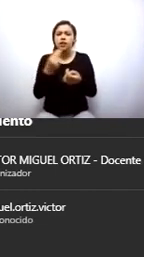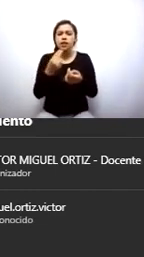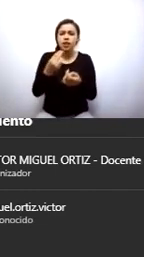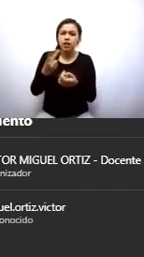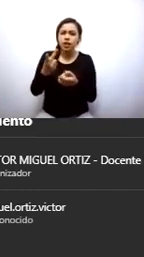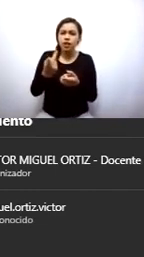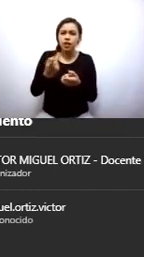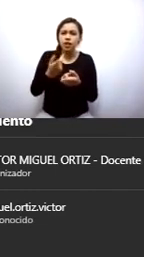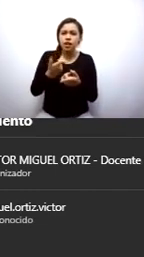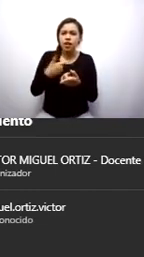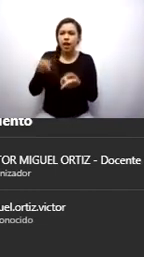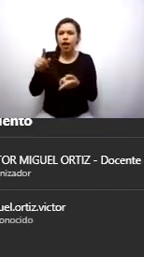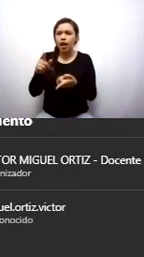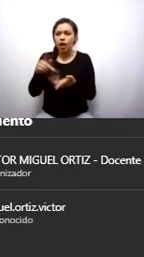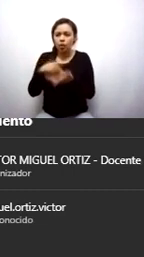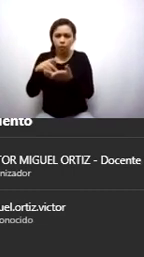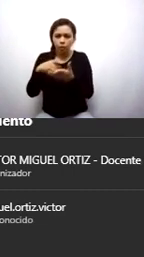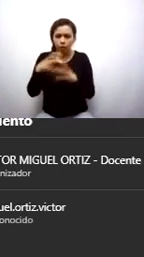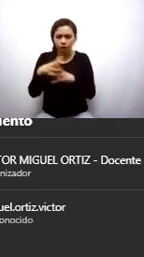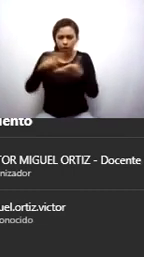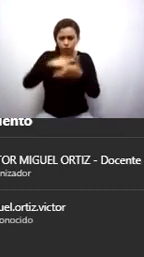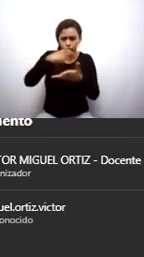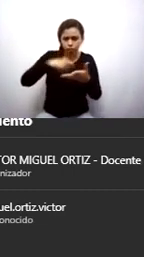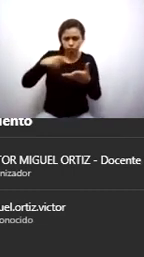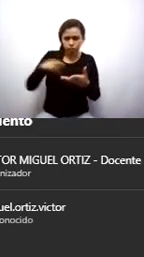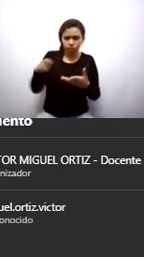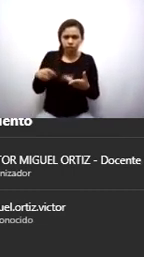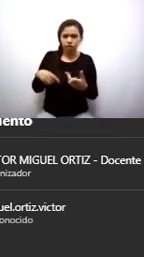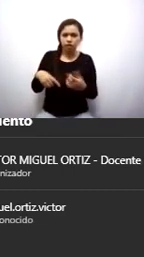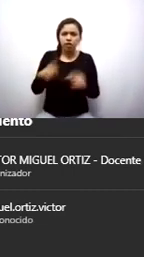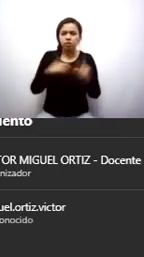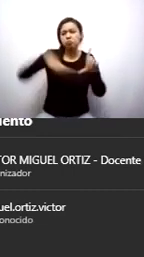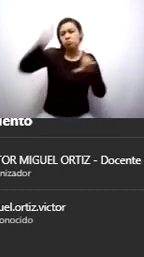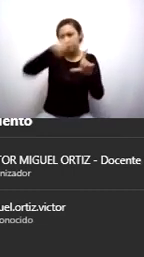plumones, ¿no? Por ejemplo, aquí explicar, hacer una rúbrica,